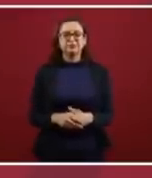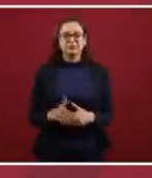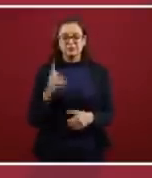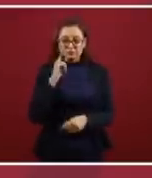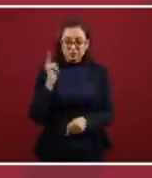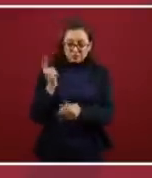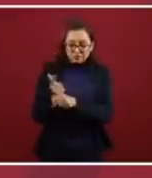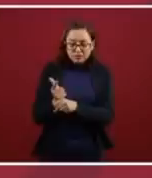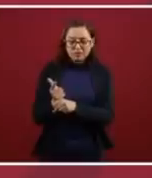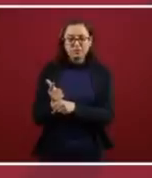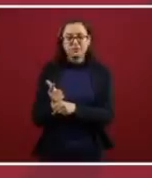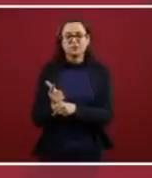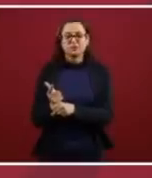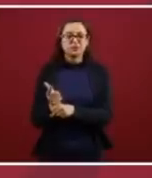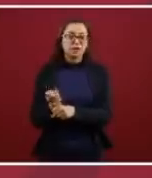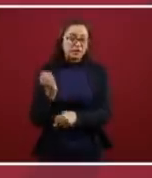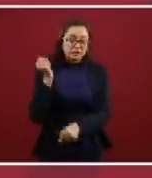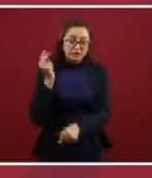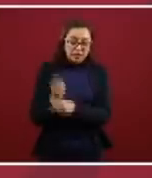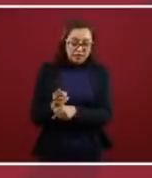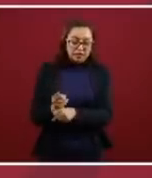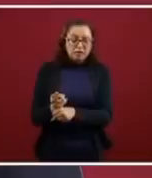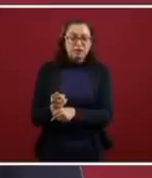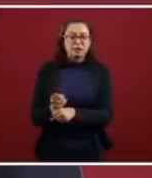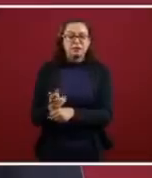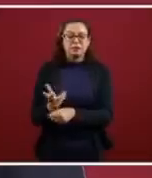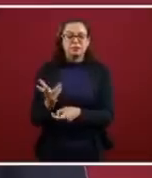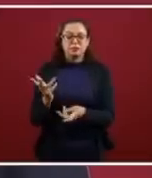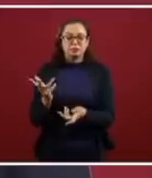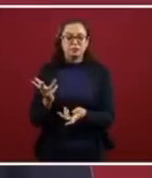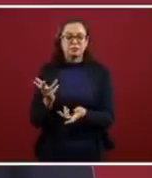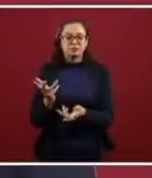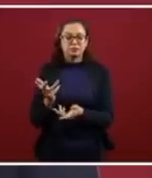detectar de manera temprana, ¿sí?,